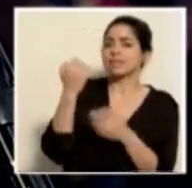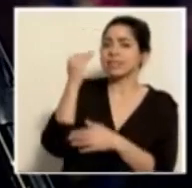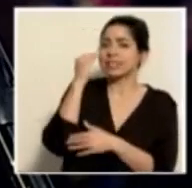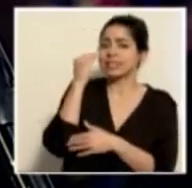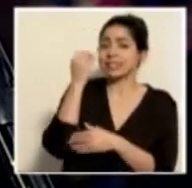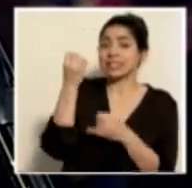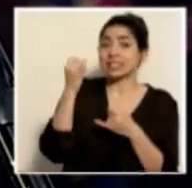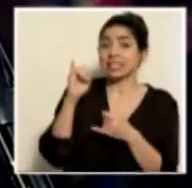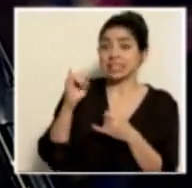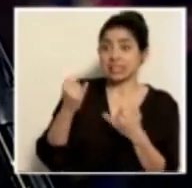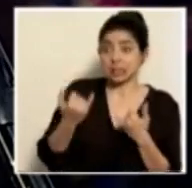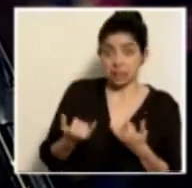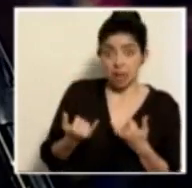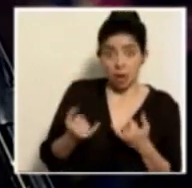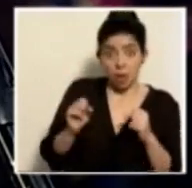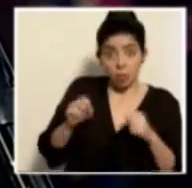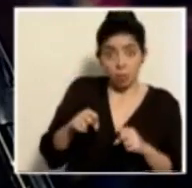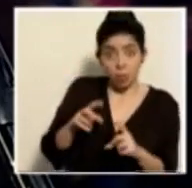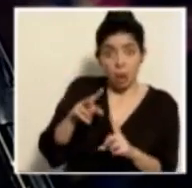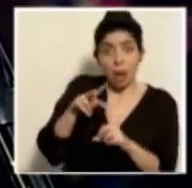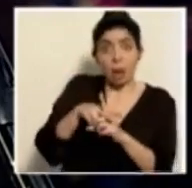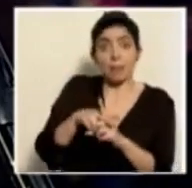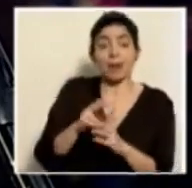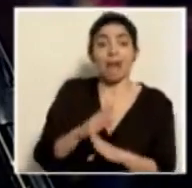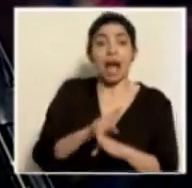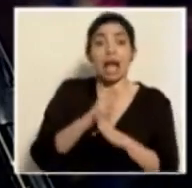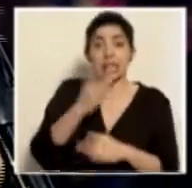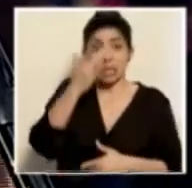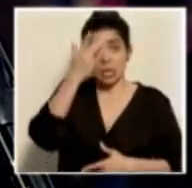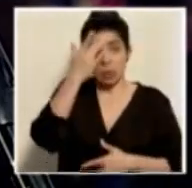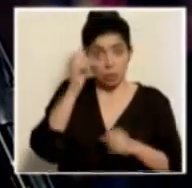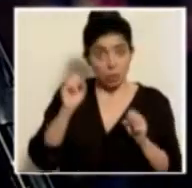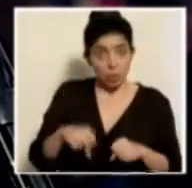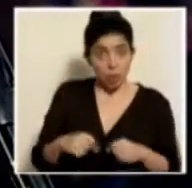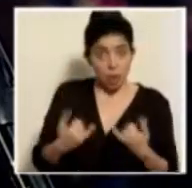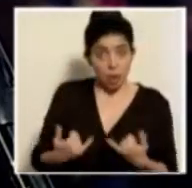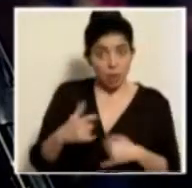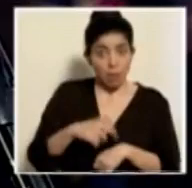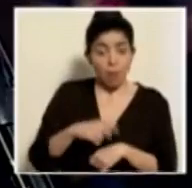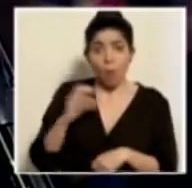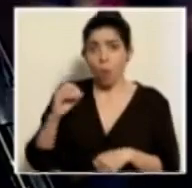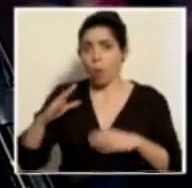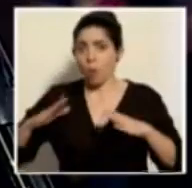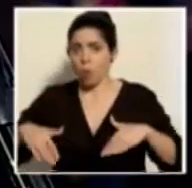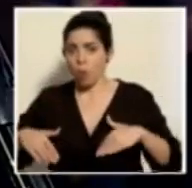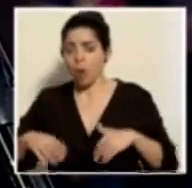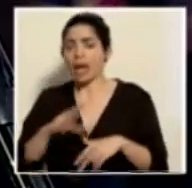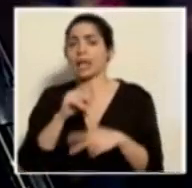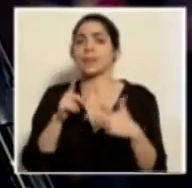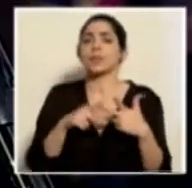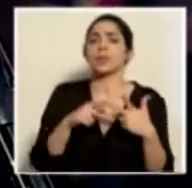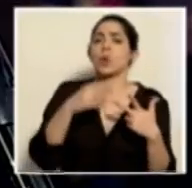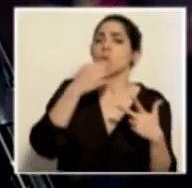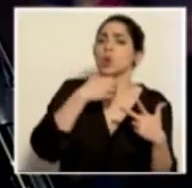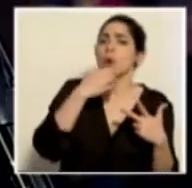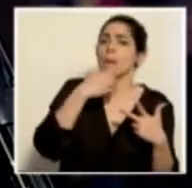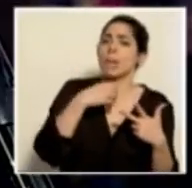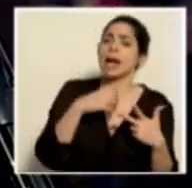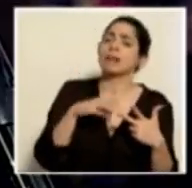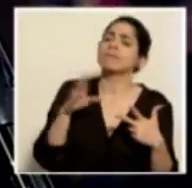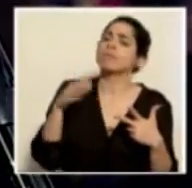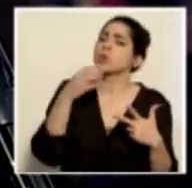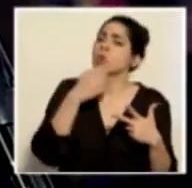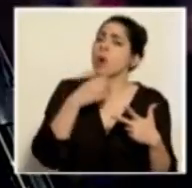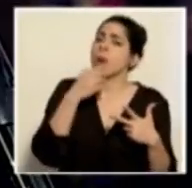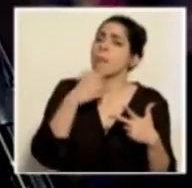si ya es tiempo, si se pueden aplicar las pruebas de anticuerpos, si estamos en el momento oportuno o no. Y muy brevemente, don Román. Don Román, ¿ya